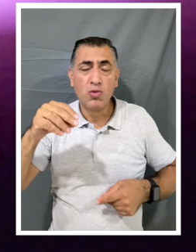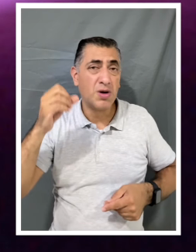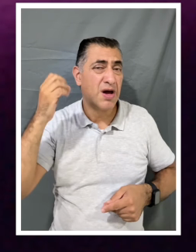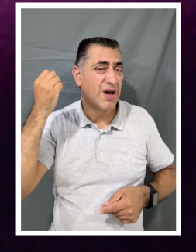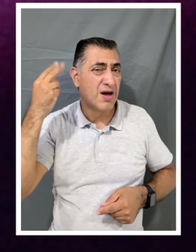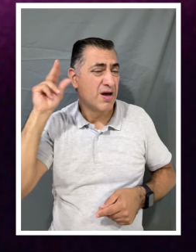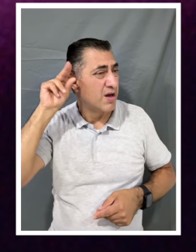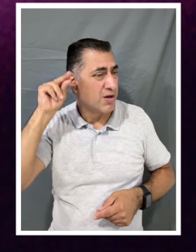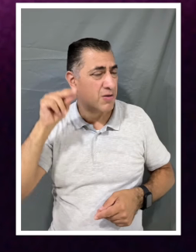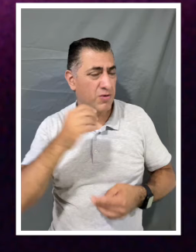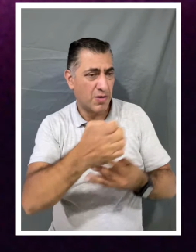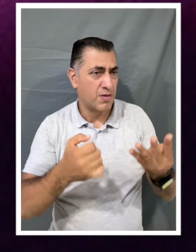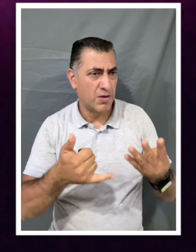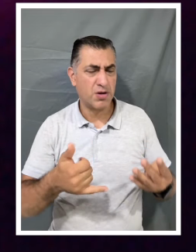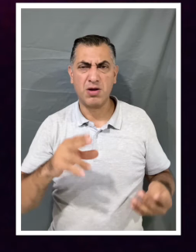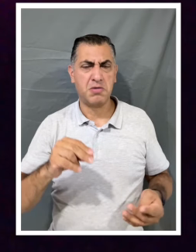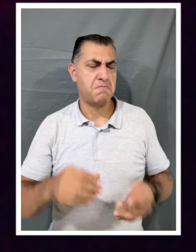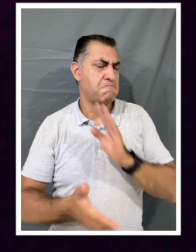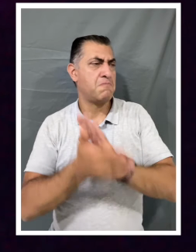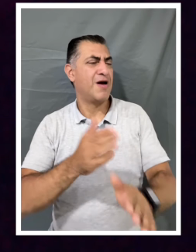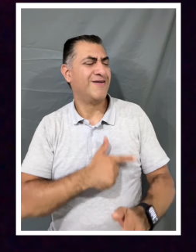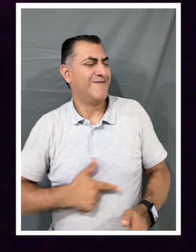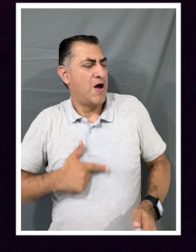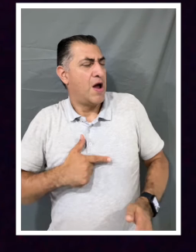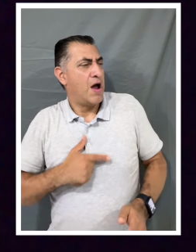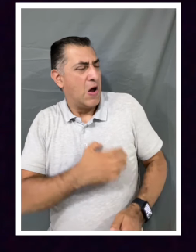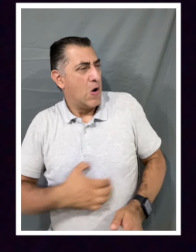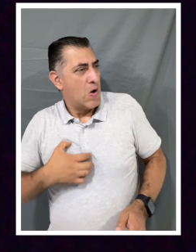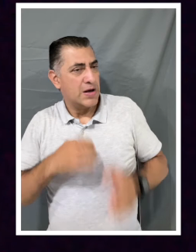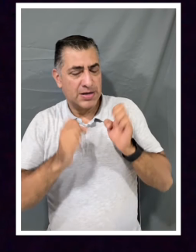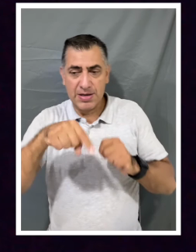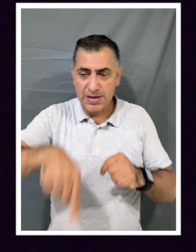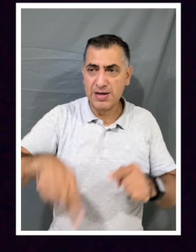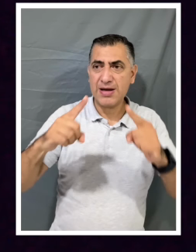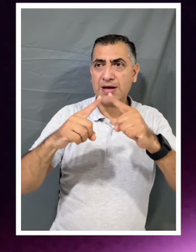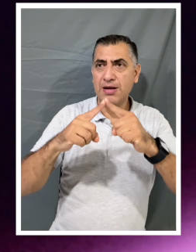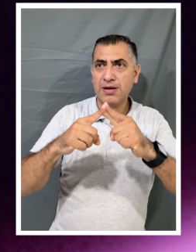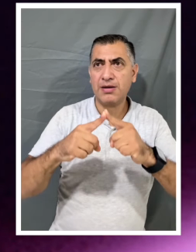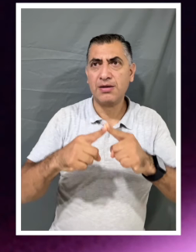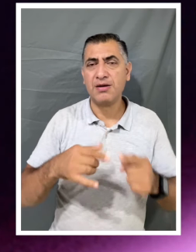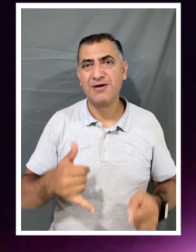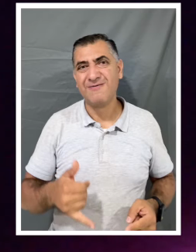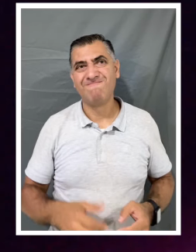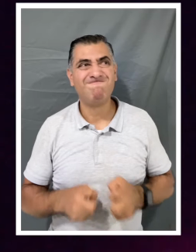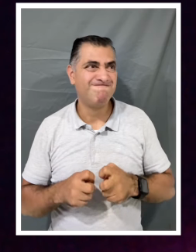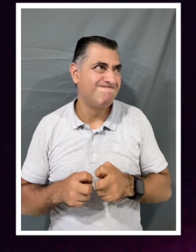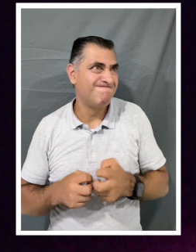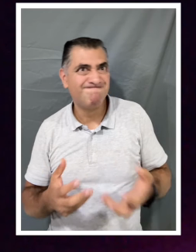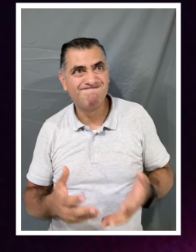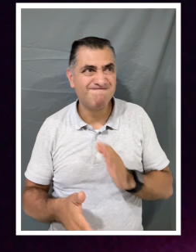a su lugares no alcanzados y no le cuesta trabajo lo disfrutan es más están aquí en una iglesia en la ciudad y y están